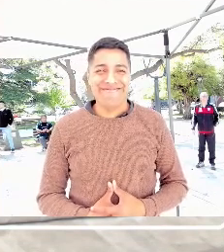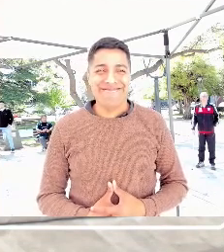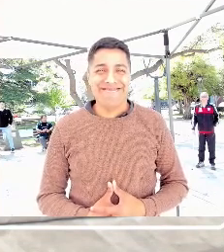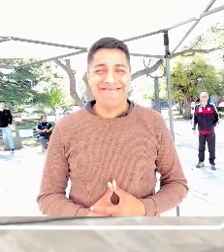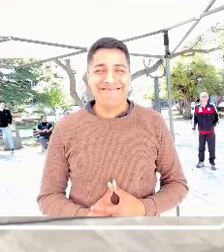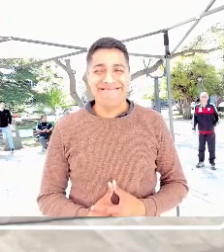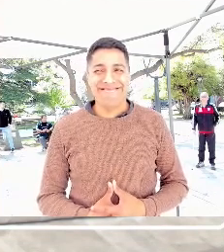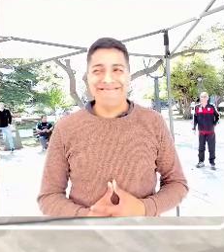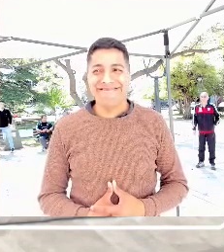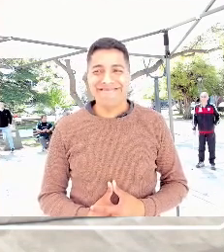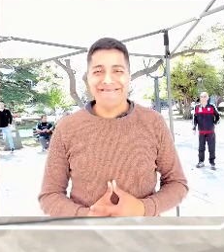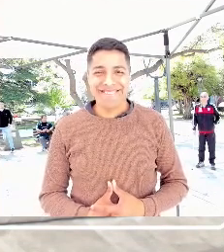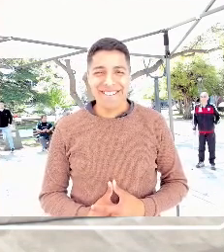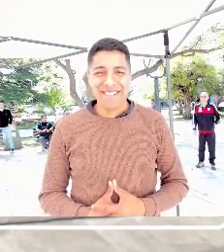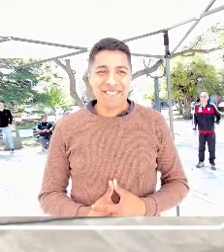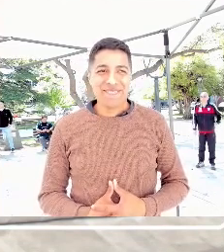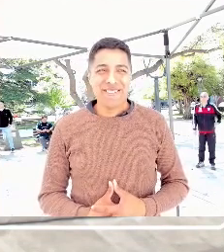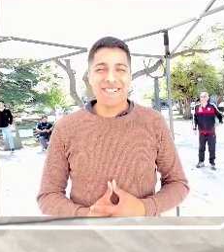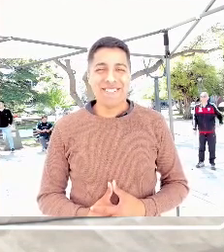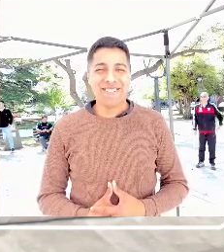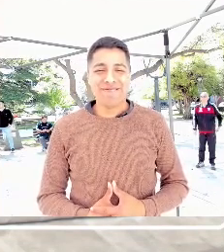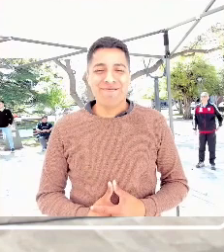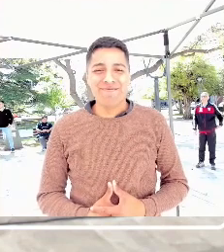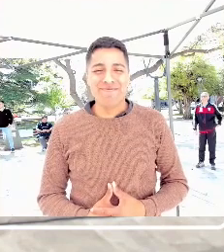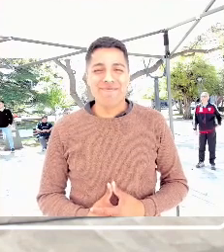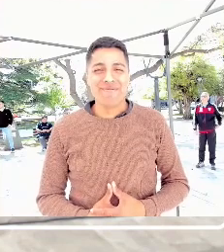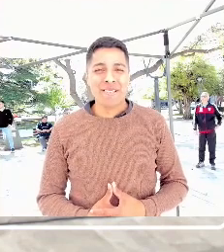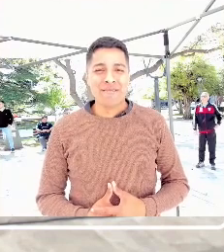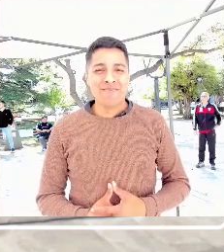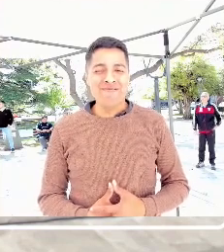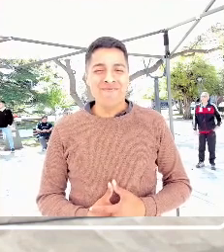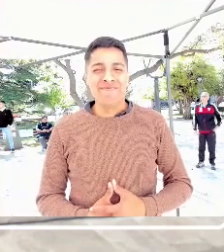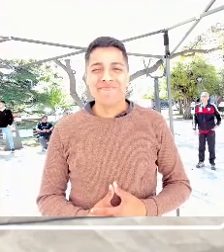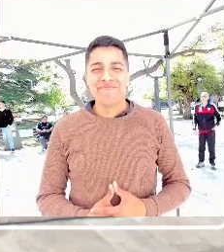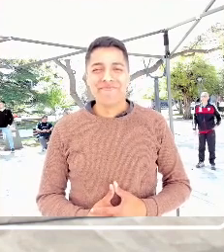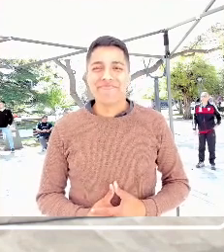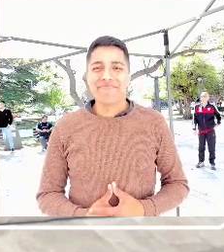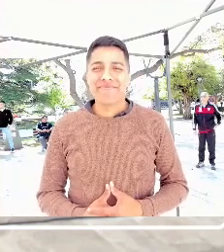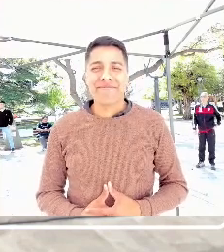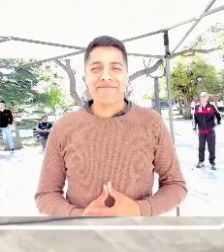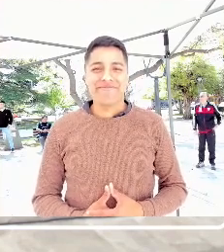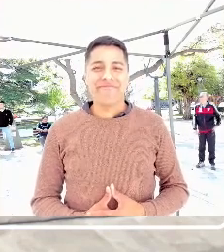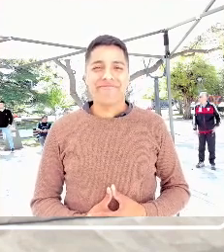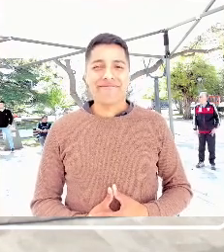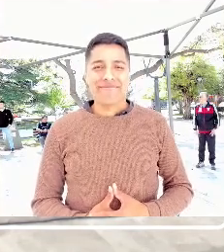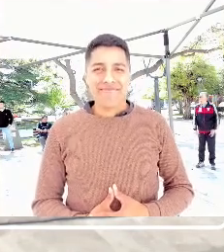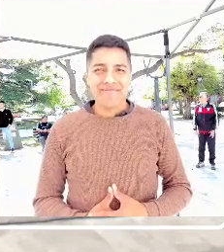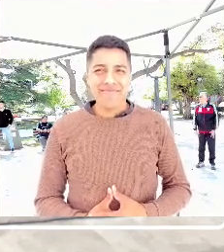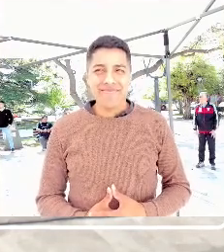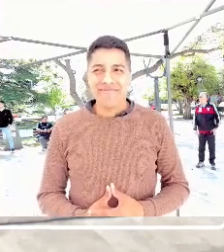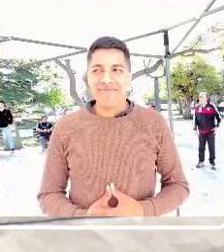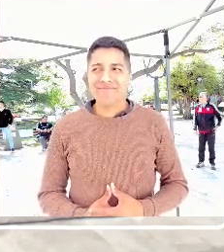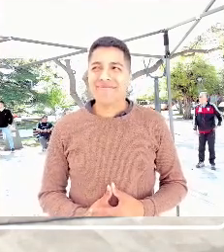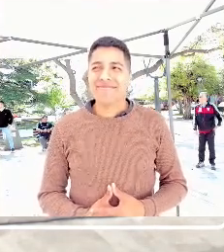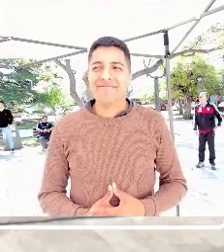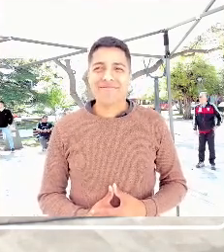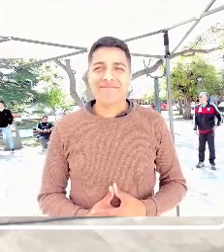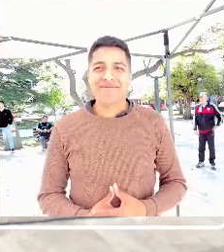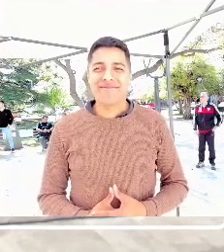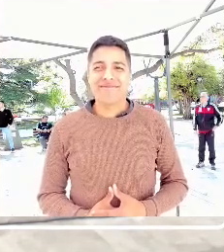Gracias. Mauricio.